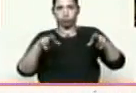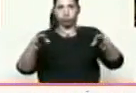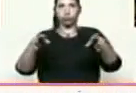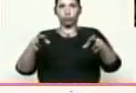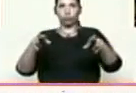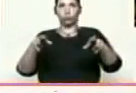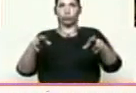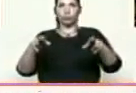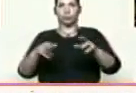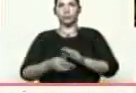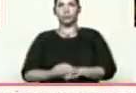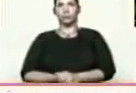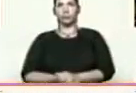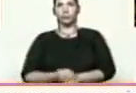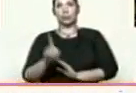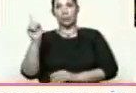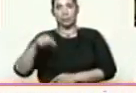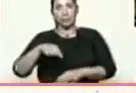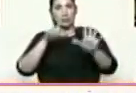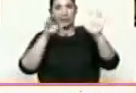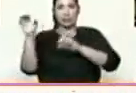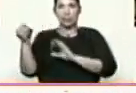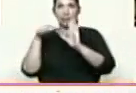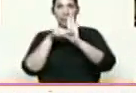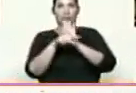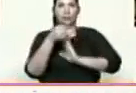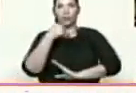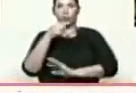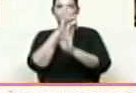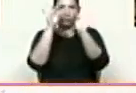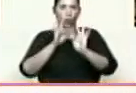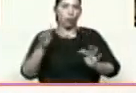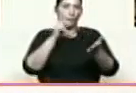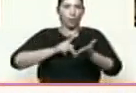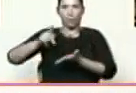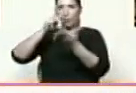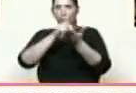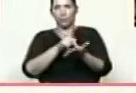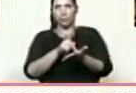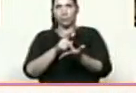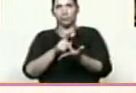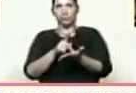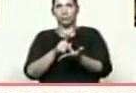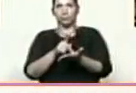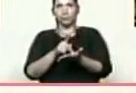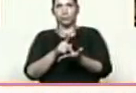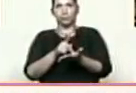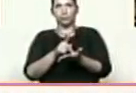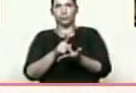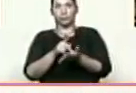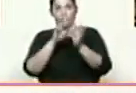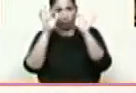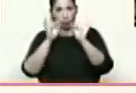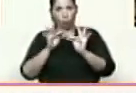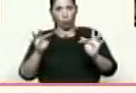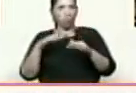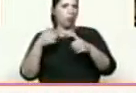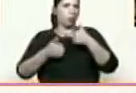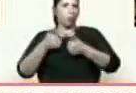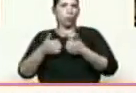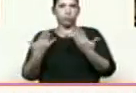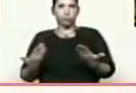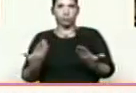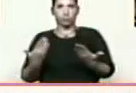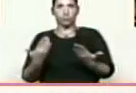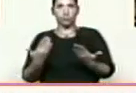Pero también el 70, donde se establecen los mecanismos de participación. Y un mecanismo